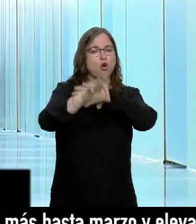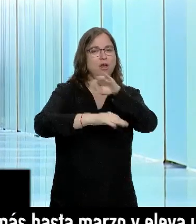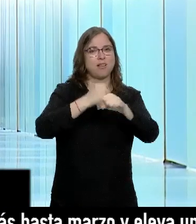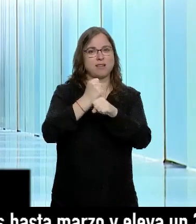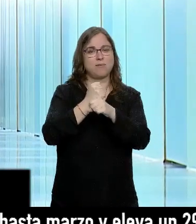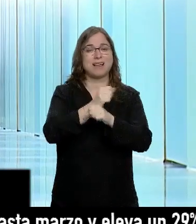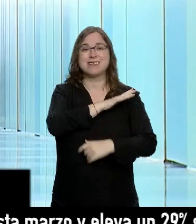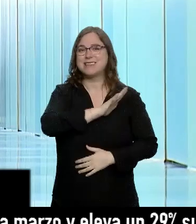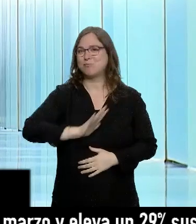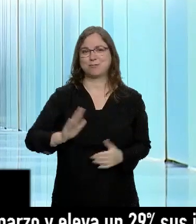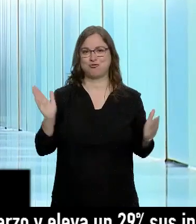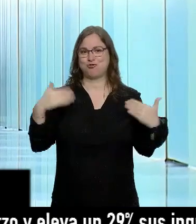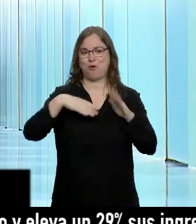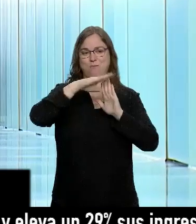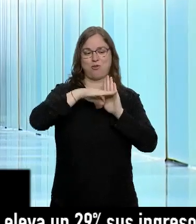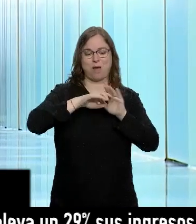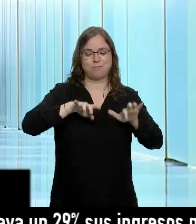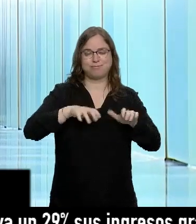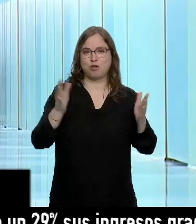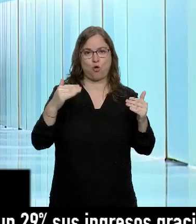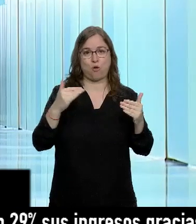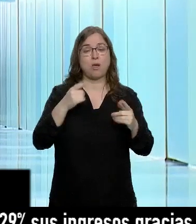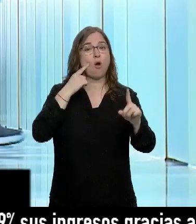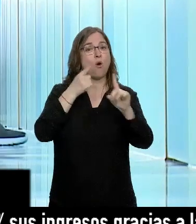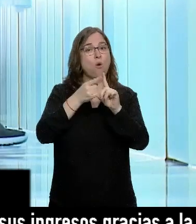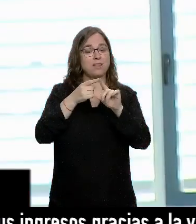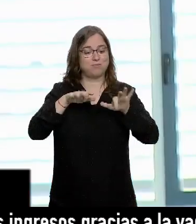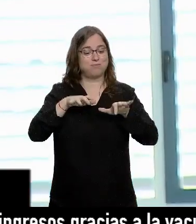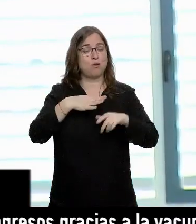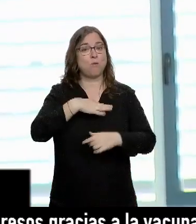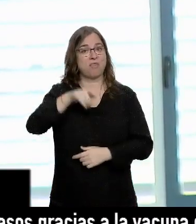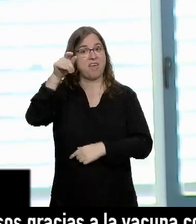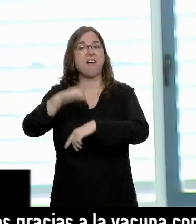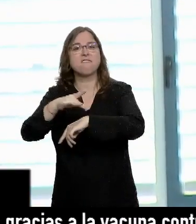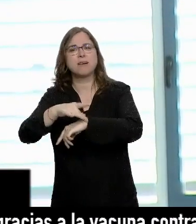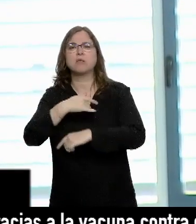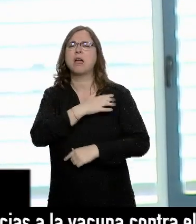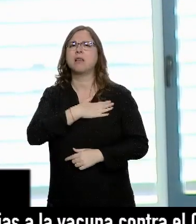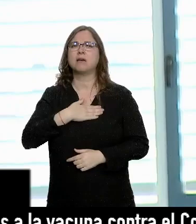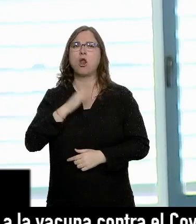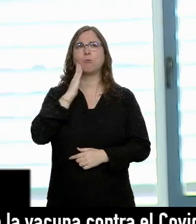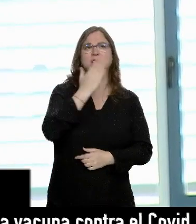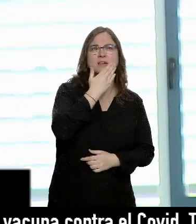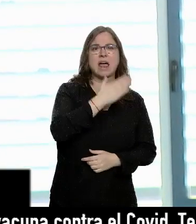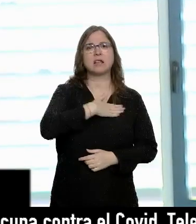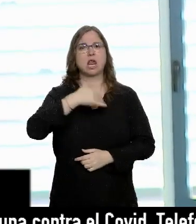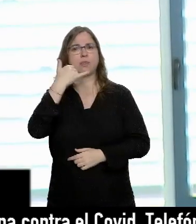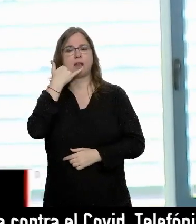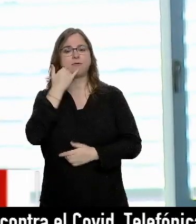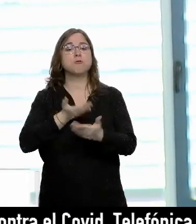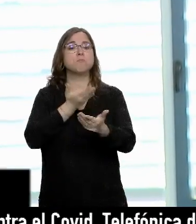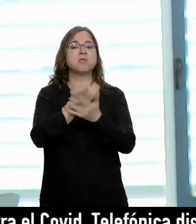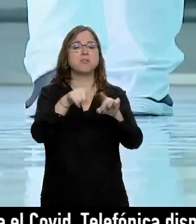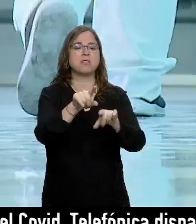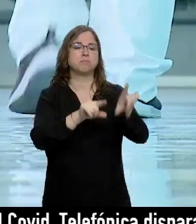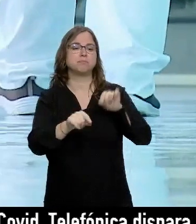que aún no está disponible. El objetivo es que a través de esa herramienta el paciente indique su preferencia entre presencial o no cuando pida